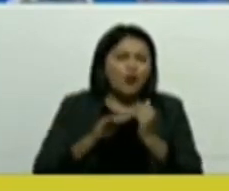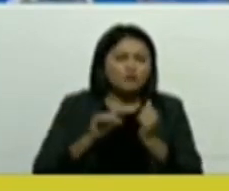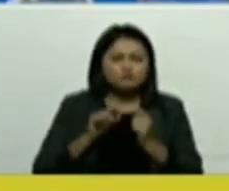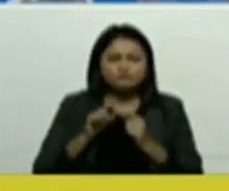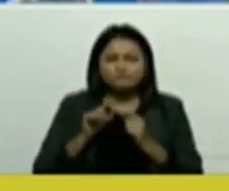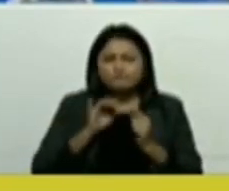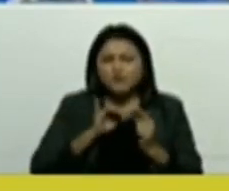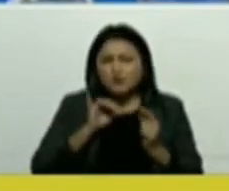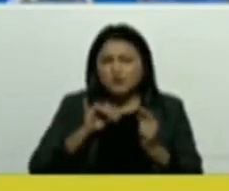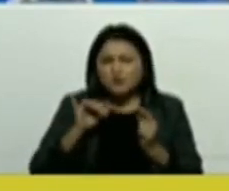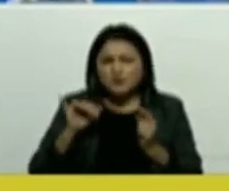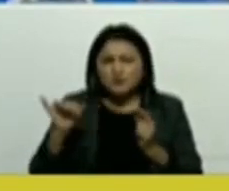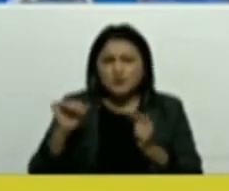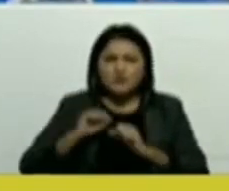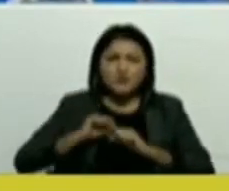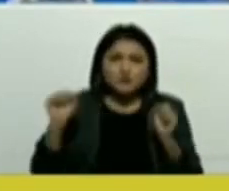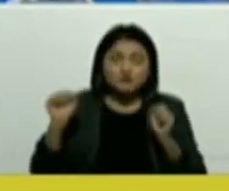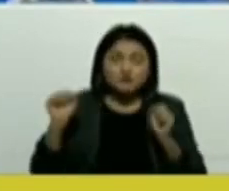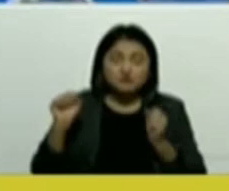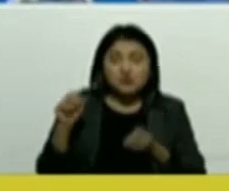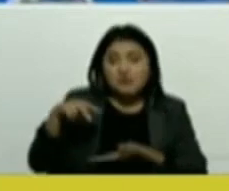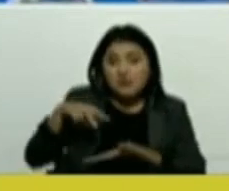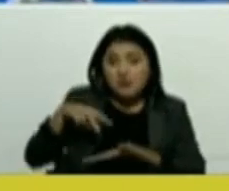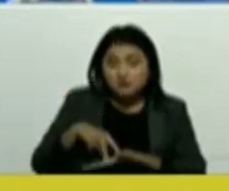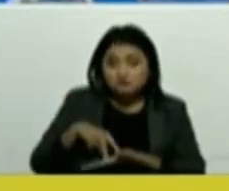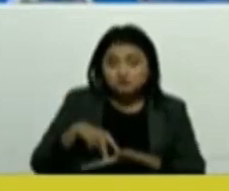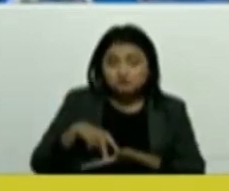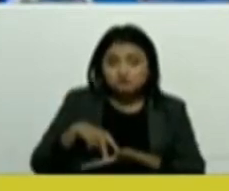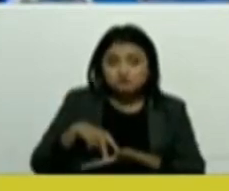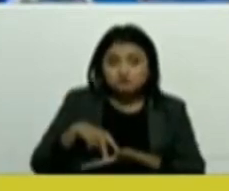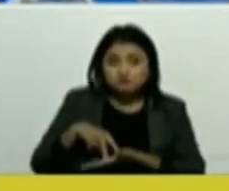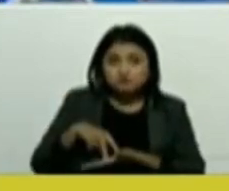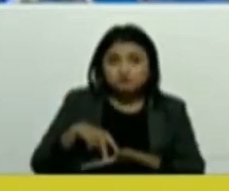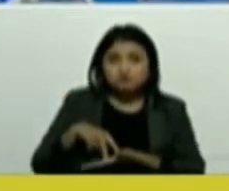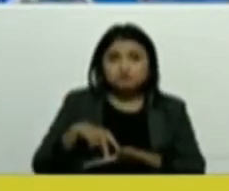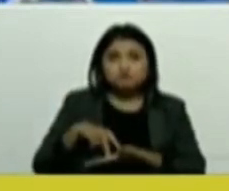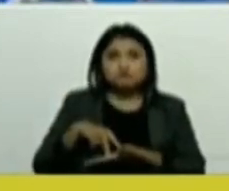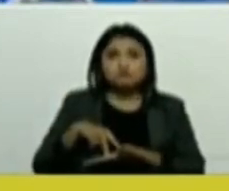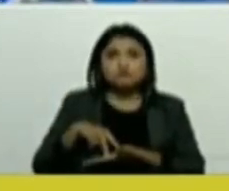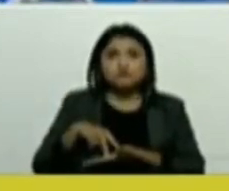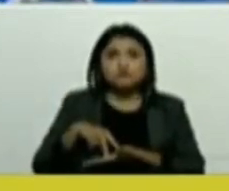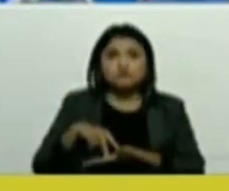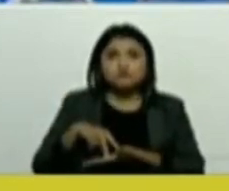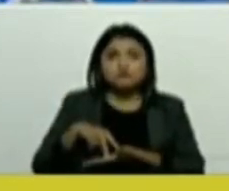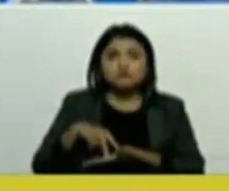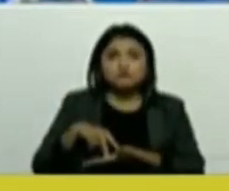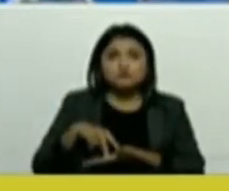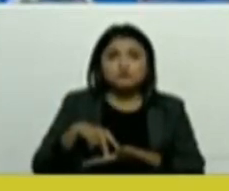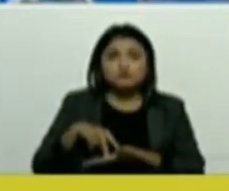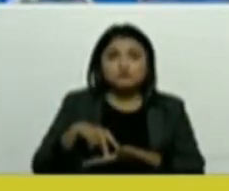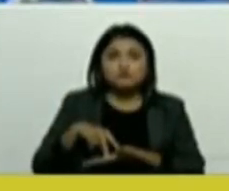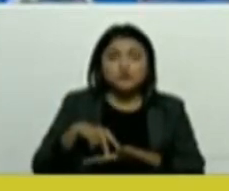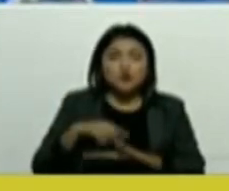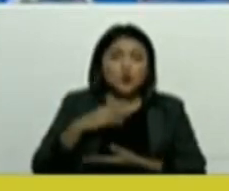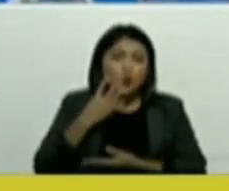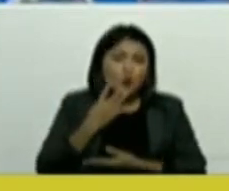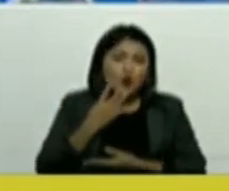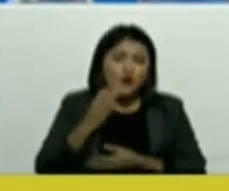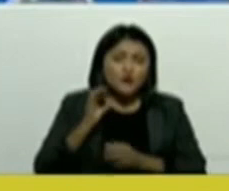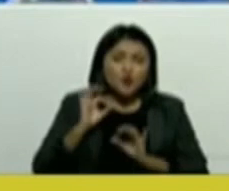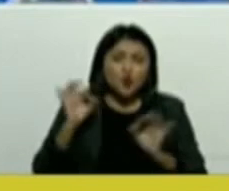rutina. I get up. Me levanto. Between 4 and 4:30 in the morning.